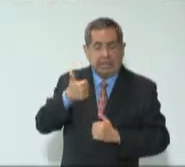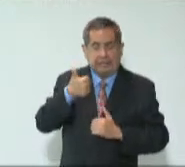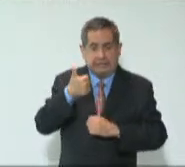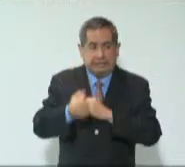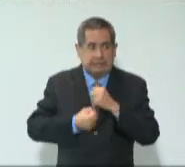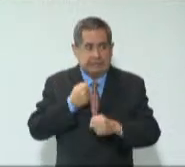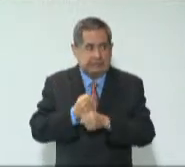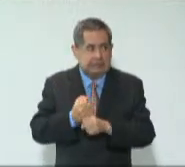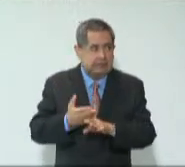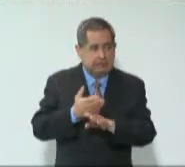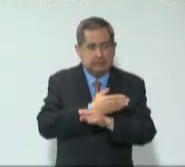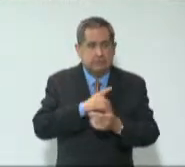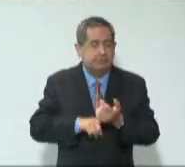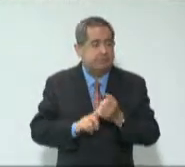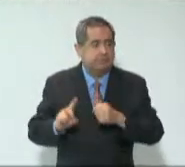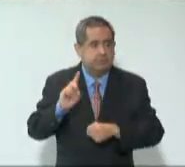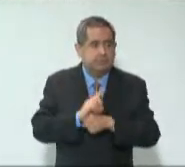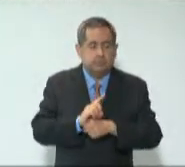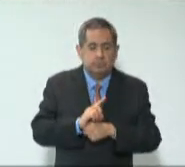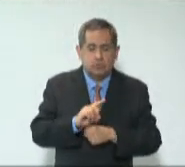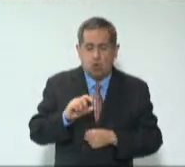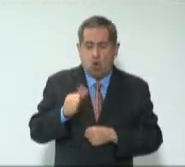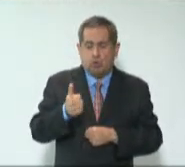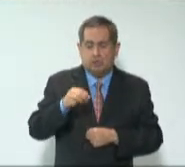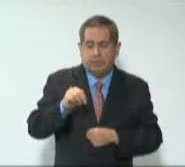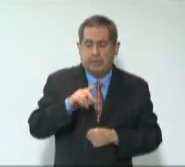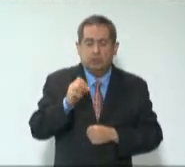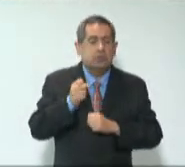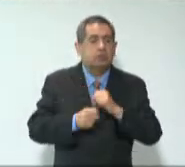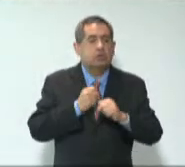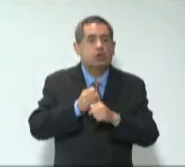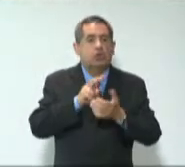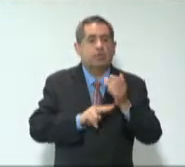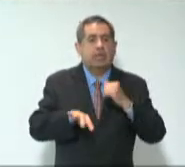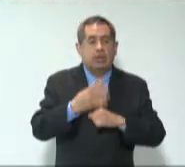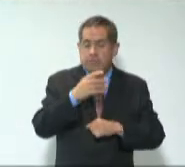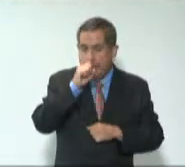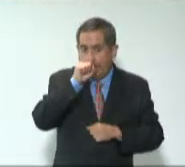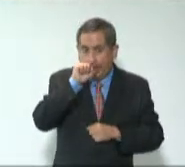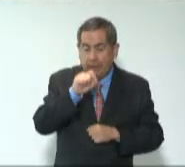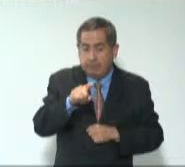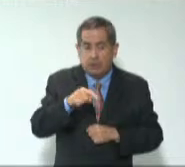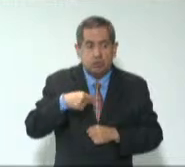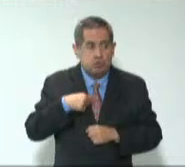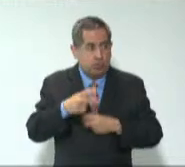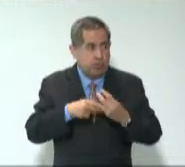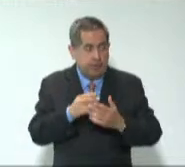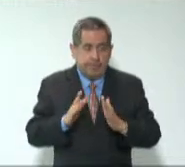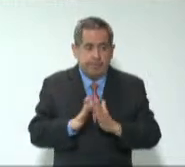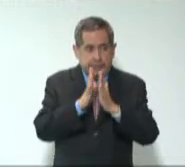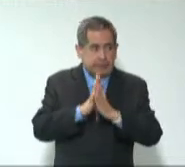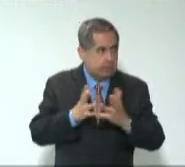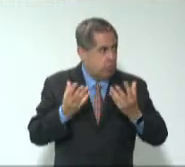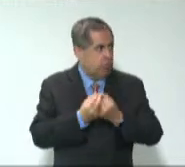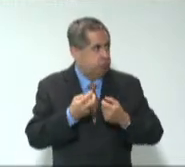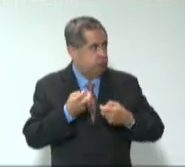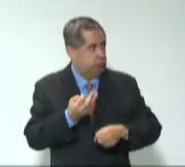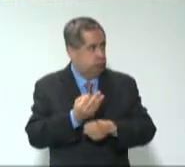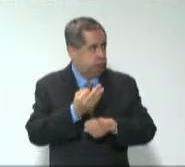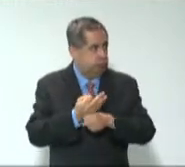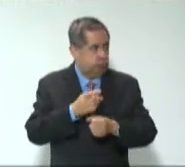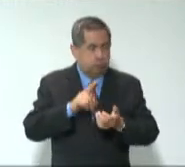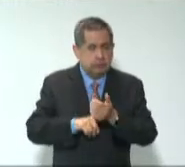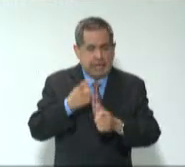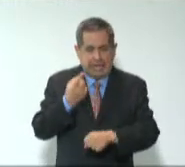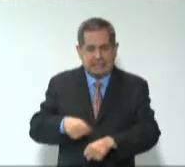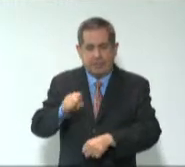el 11 de marzo del 2014 estuve también participando en esta